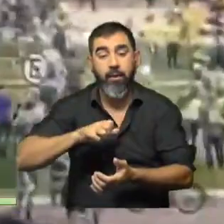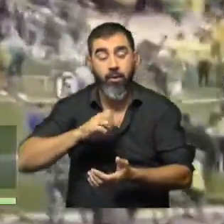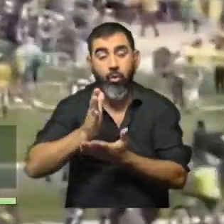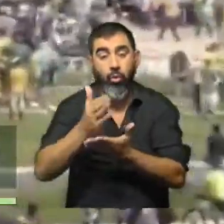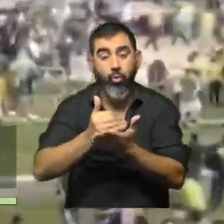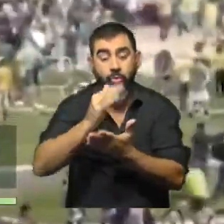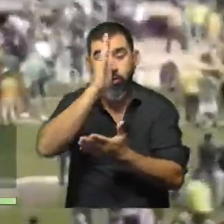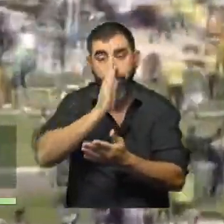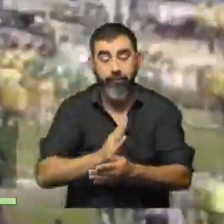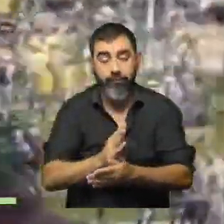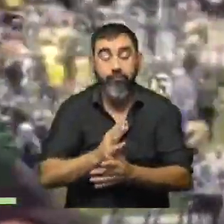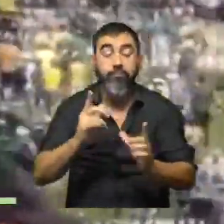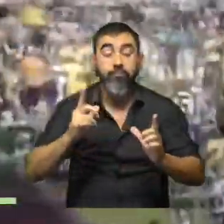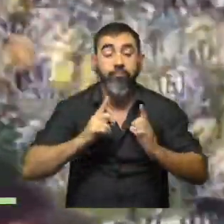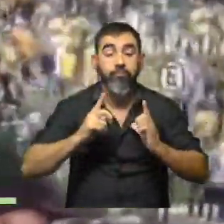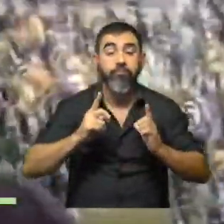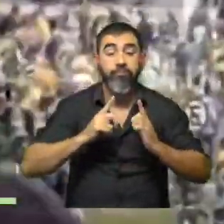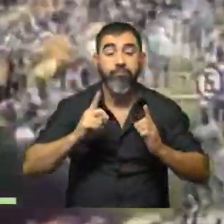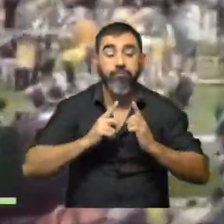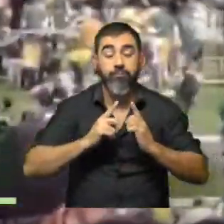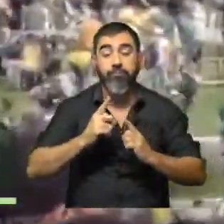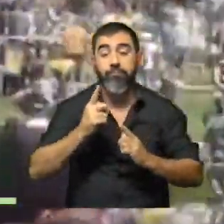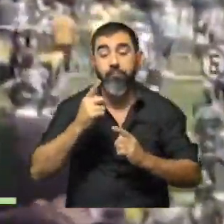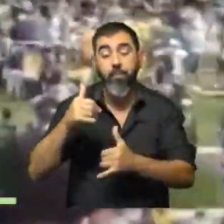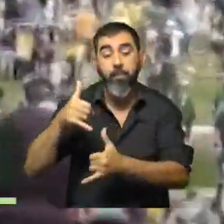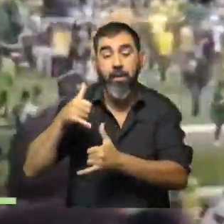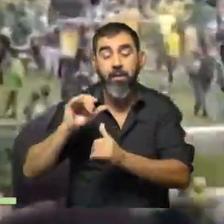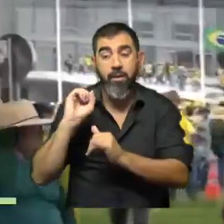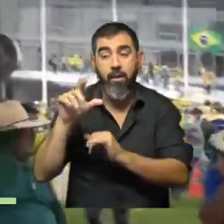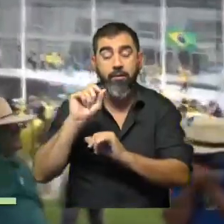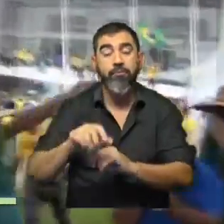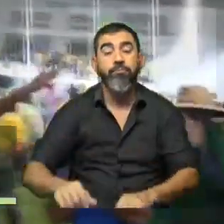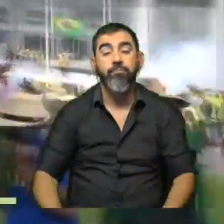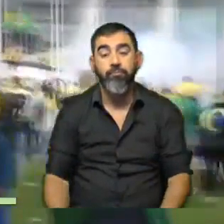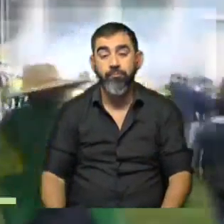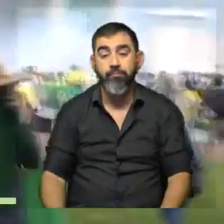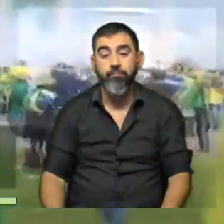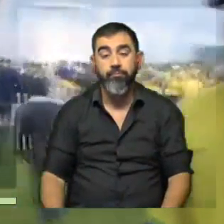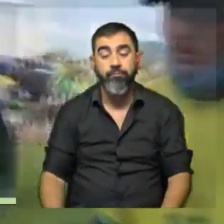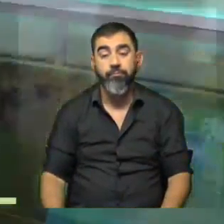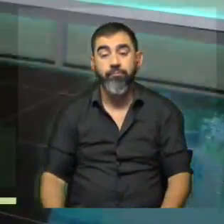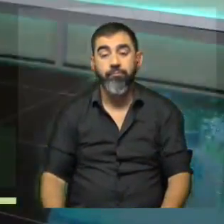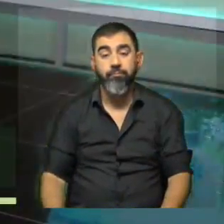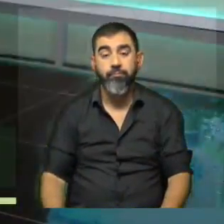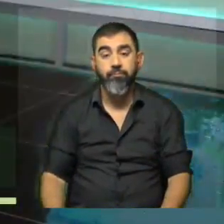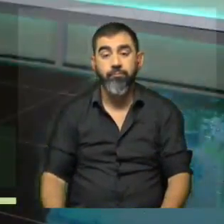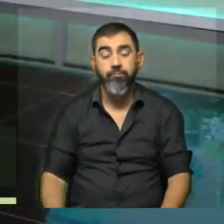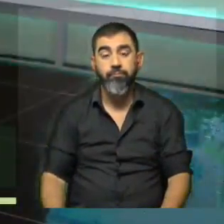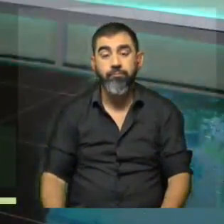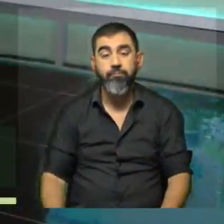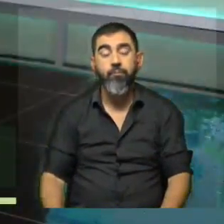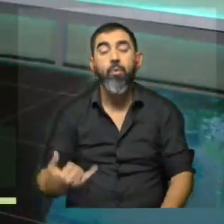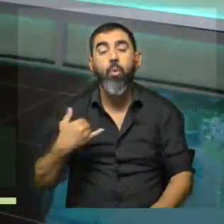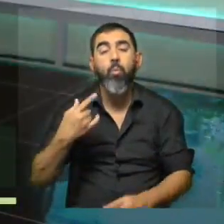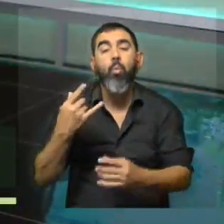y está a la espera del envío de efectivos y ahora en el final tendremos consultar cómo está el